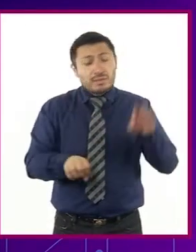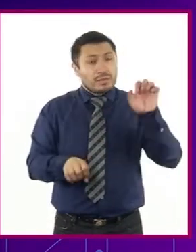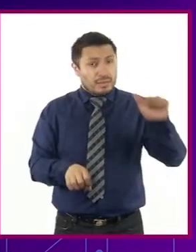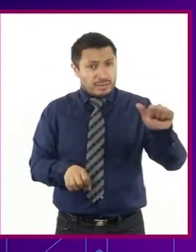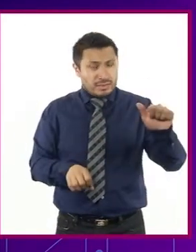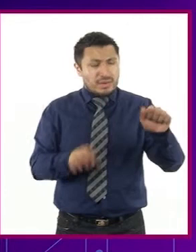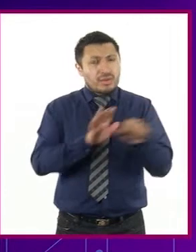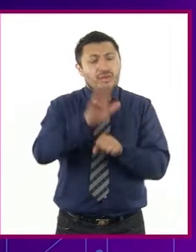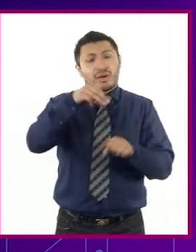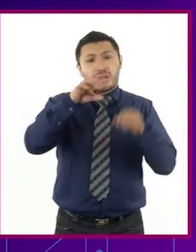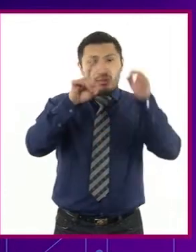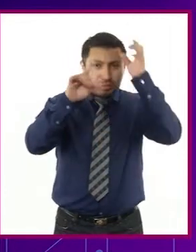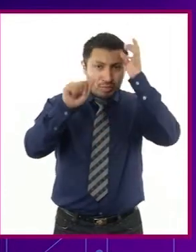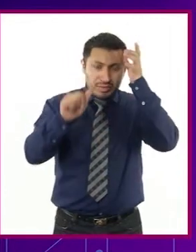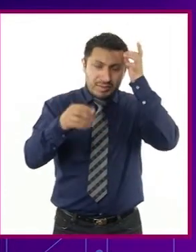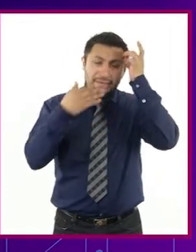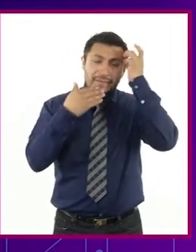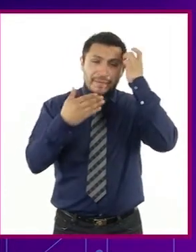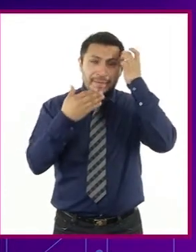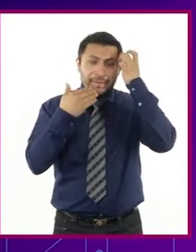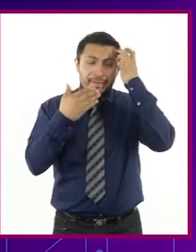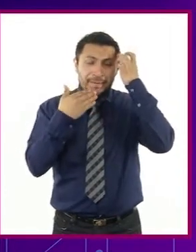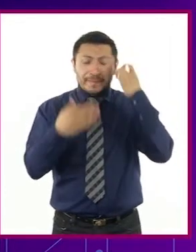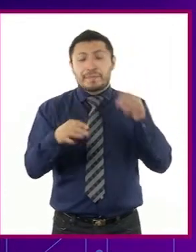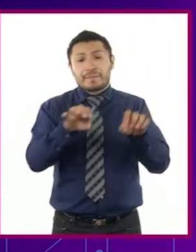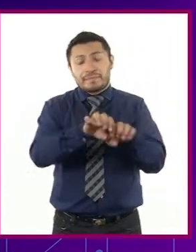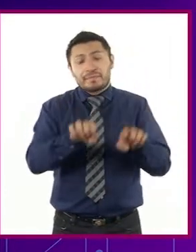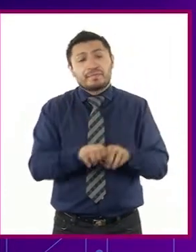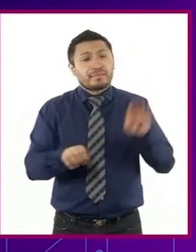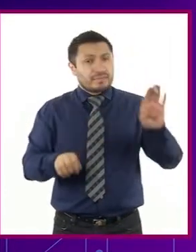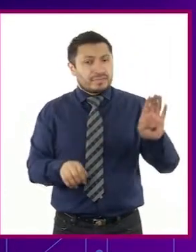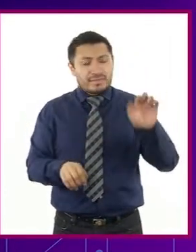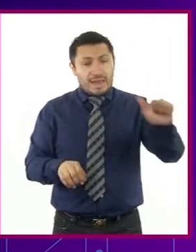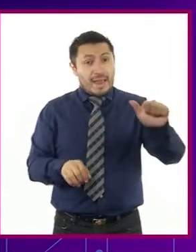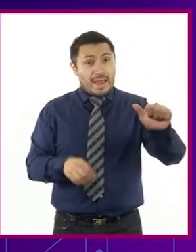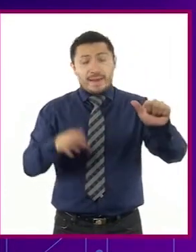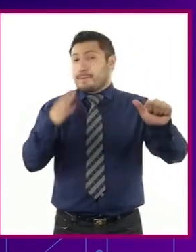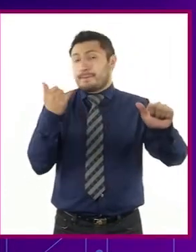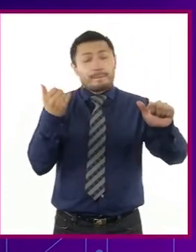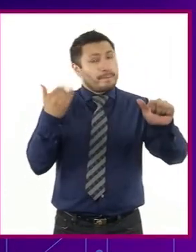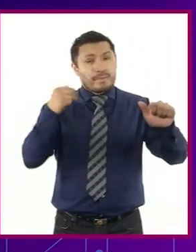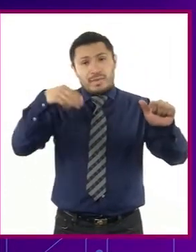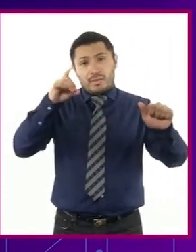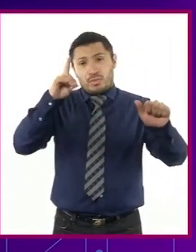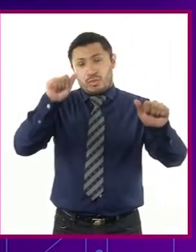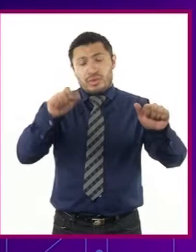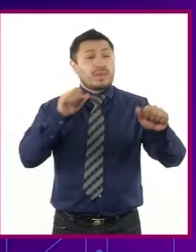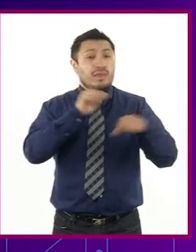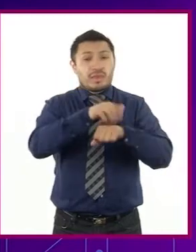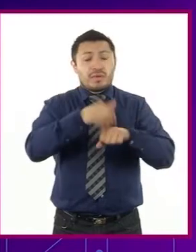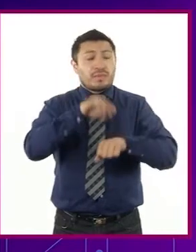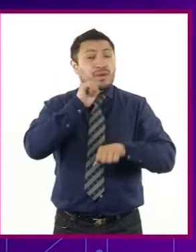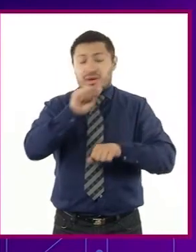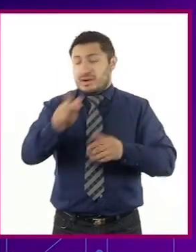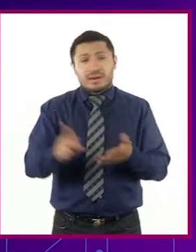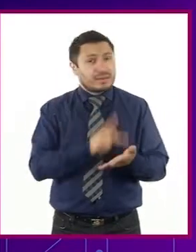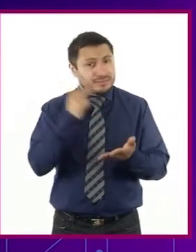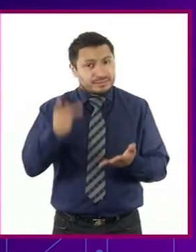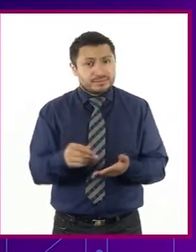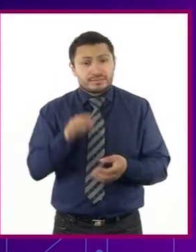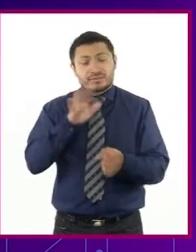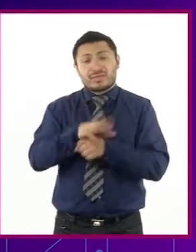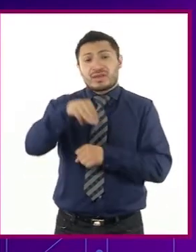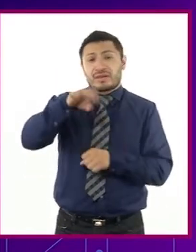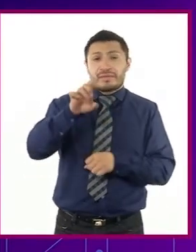del conjunto A? Muy bien, el conjunto A no tiene moda porque ningún dato se repite. ¿Cuál es la mediana